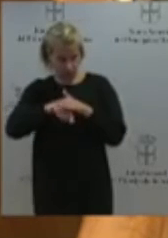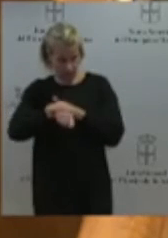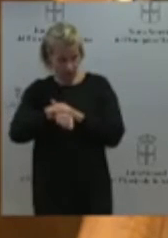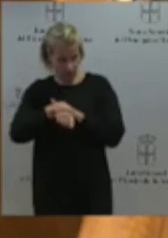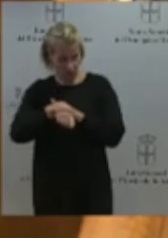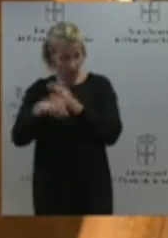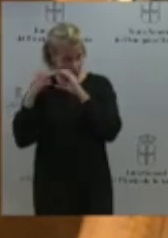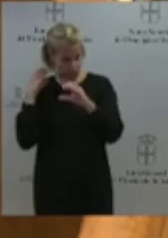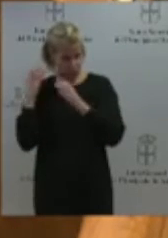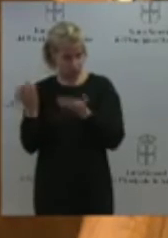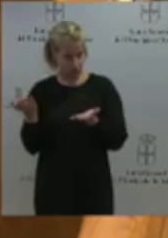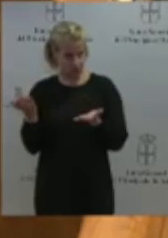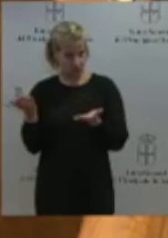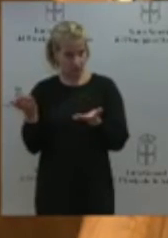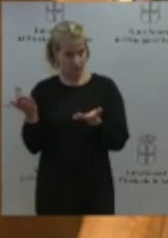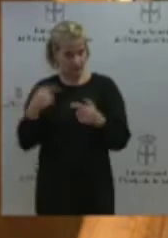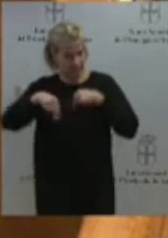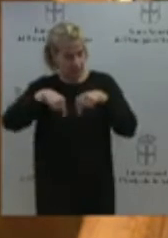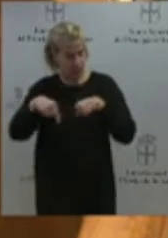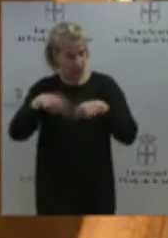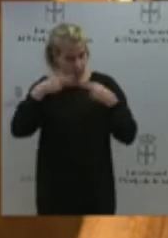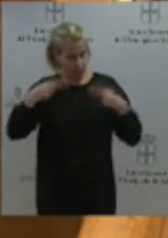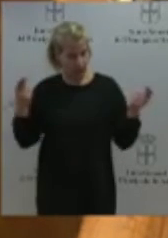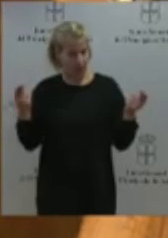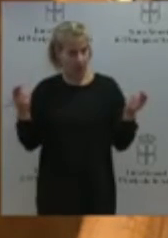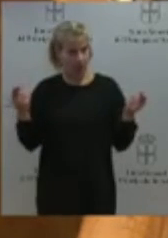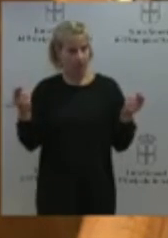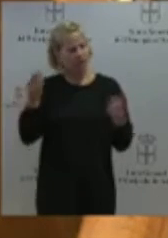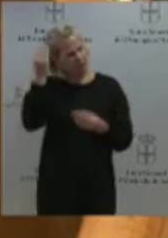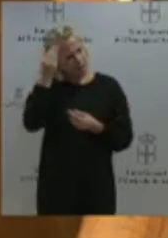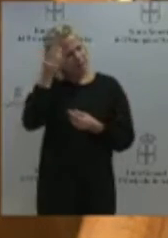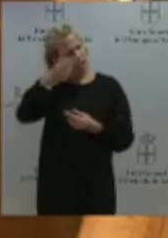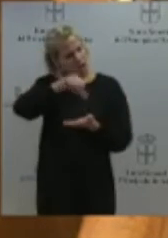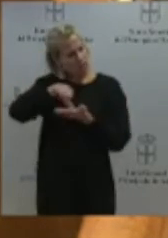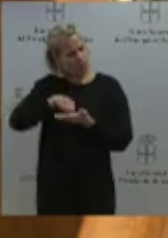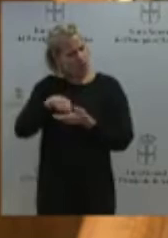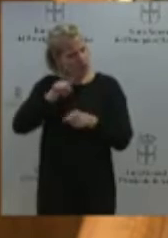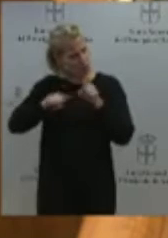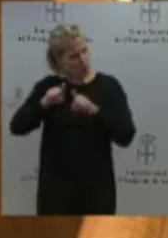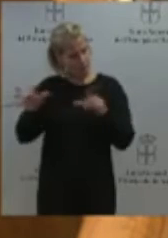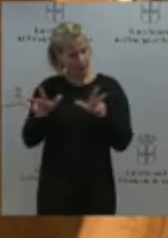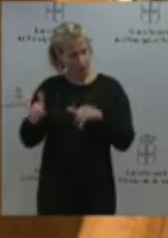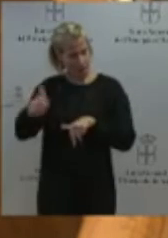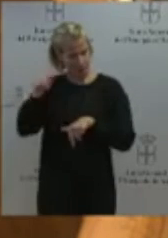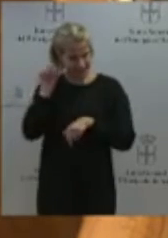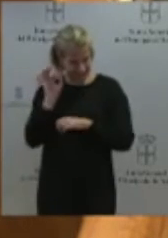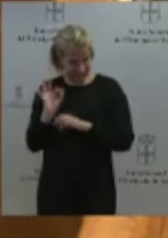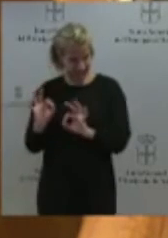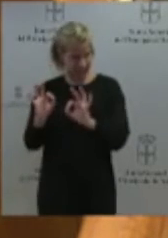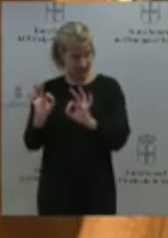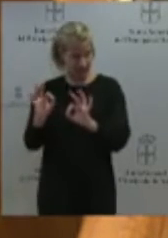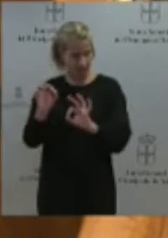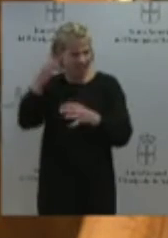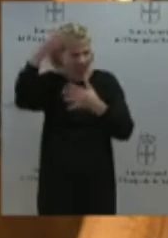de los ciudadanos es esa? ¿Pero usted se da cuenta de las propuestas que está haciendo? ¿Qué lógica tienen? Yo lo digo abiertamente, no. Los